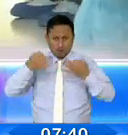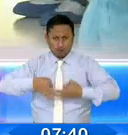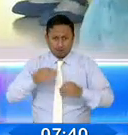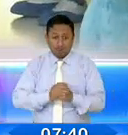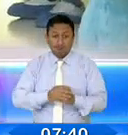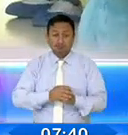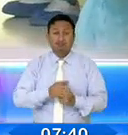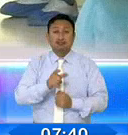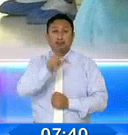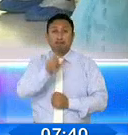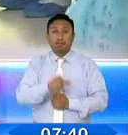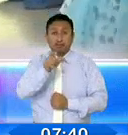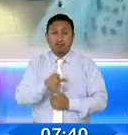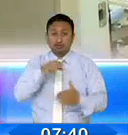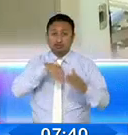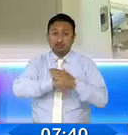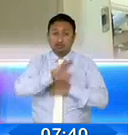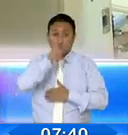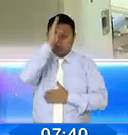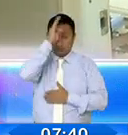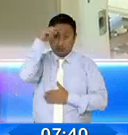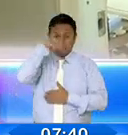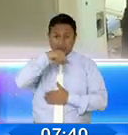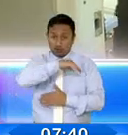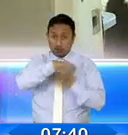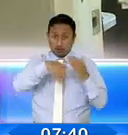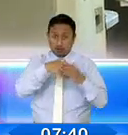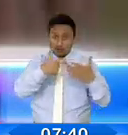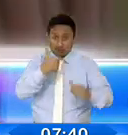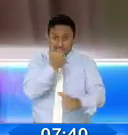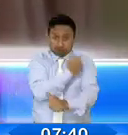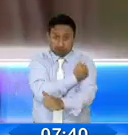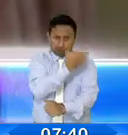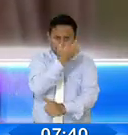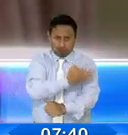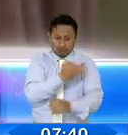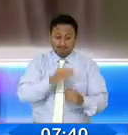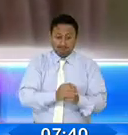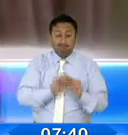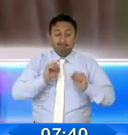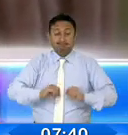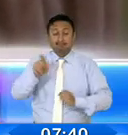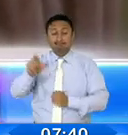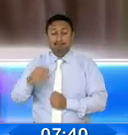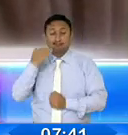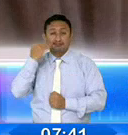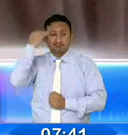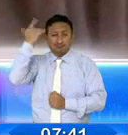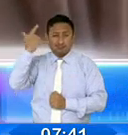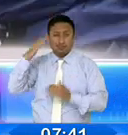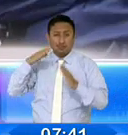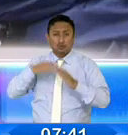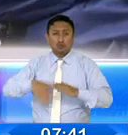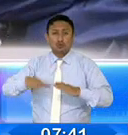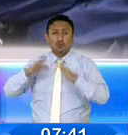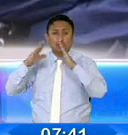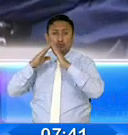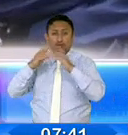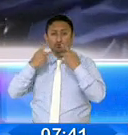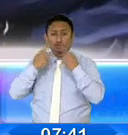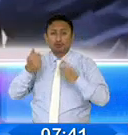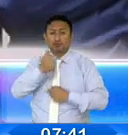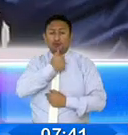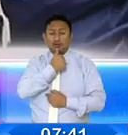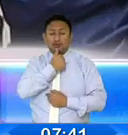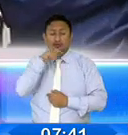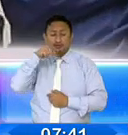personal de salud de los hospitales COVID del país, así como al 100% de los adultos mayores de los centros gerontológicos públicos, privados y su